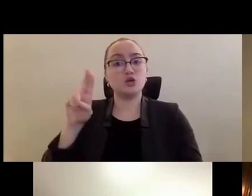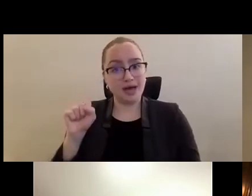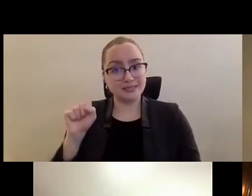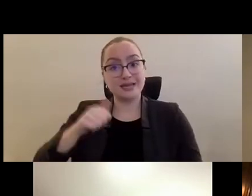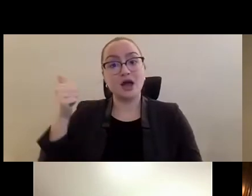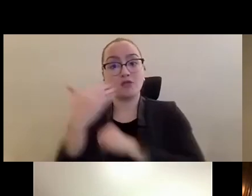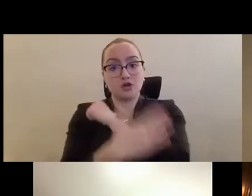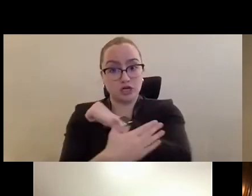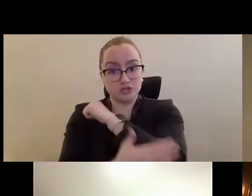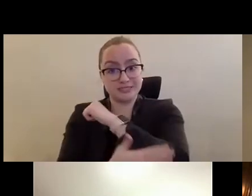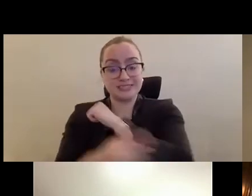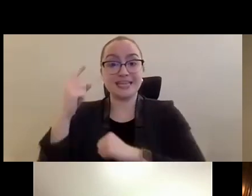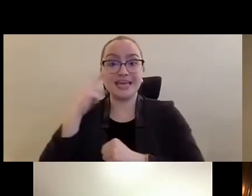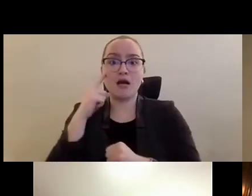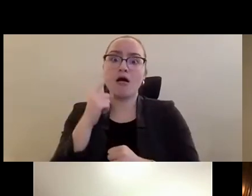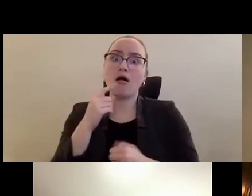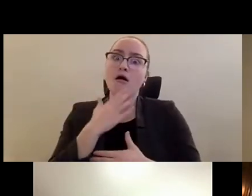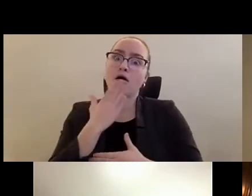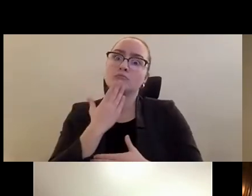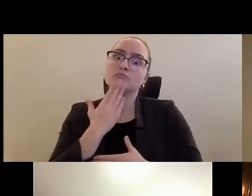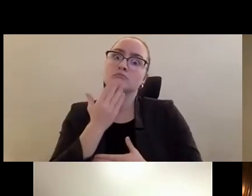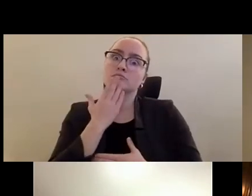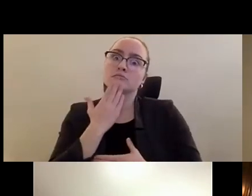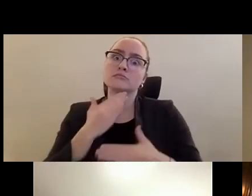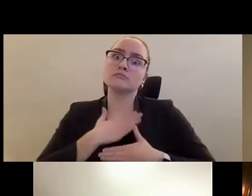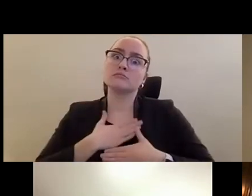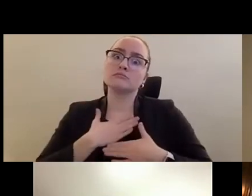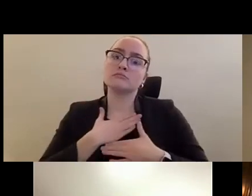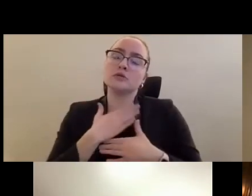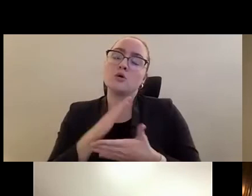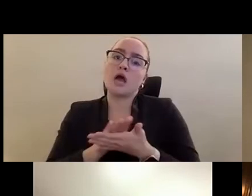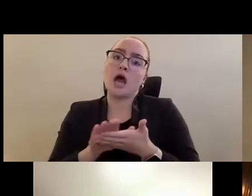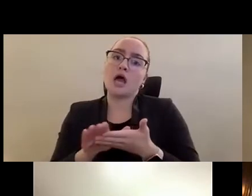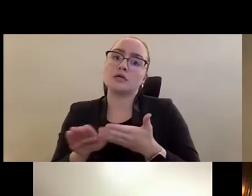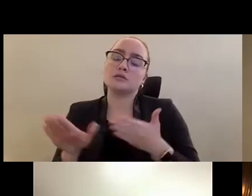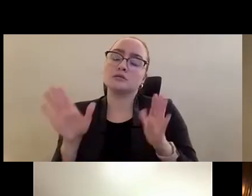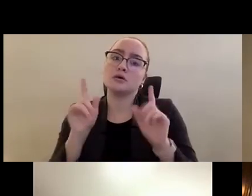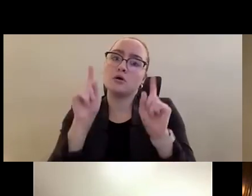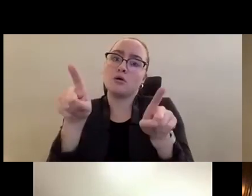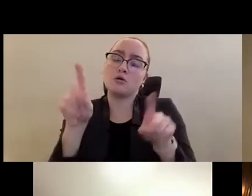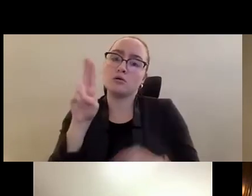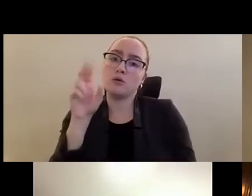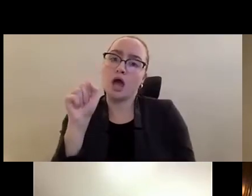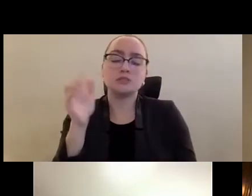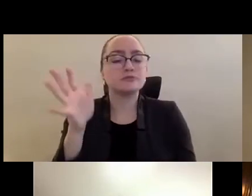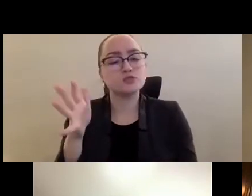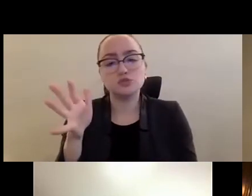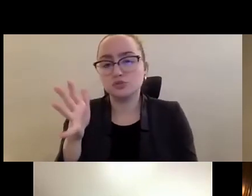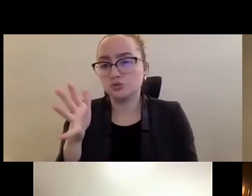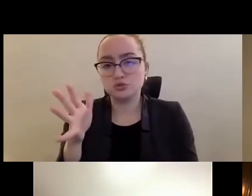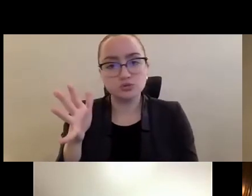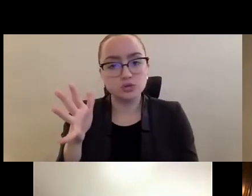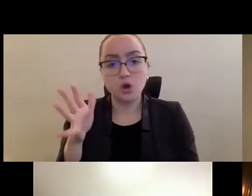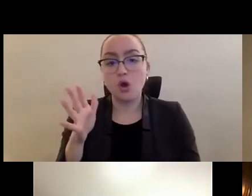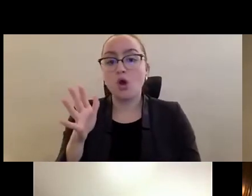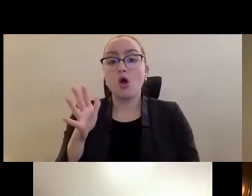quitar la construcción de la retórica de que Estados Unidos y otros países son generosos y que